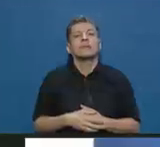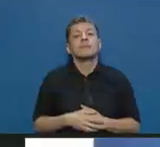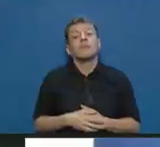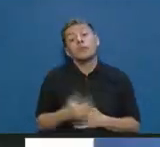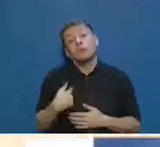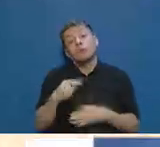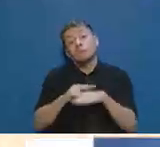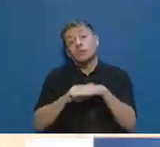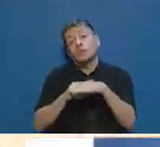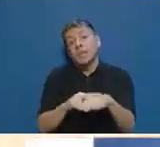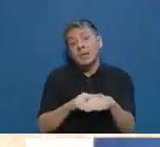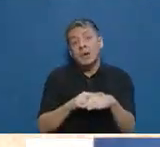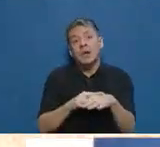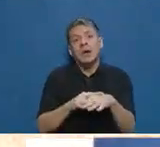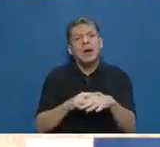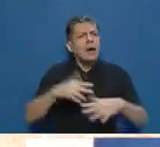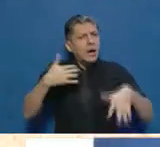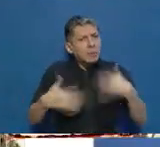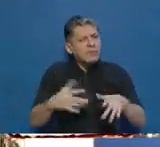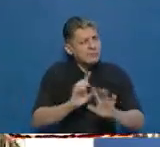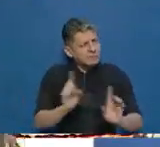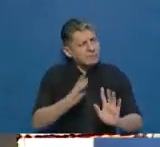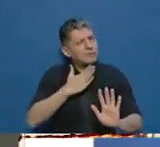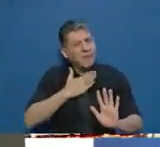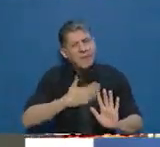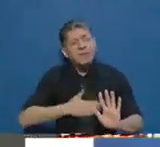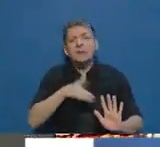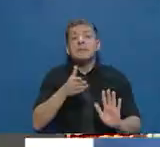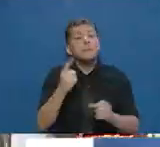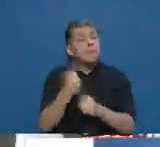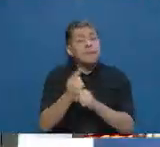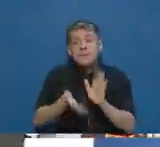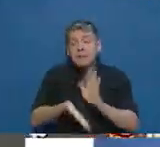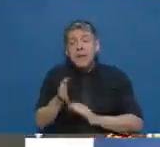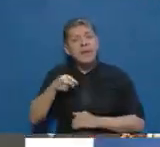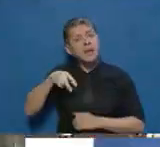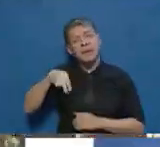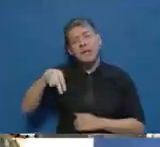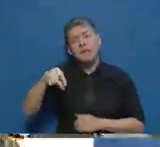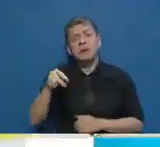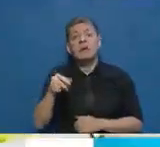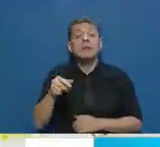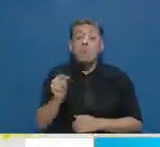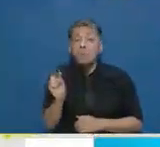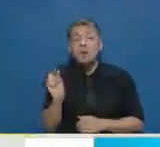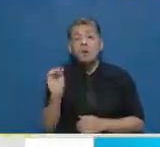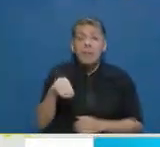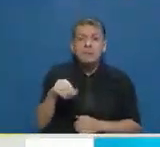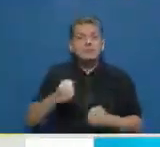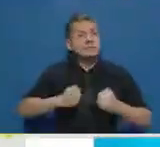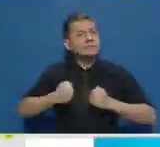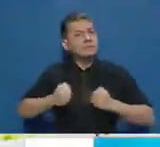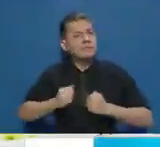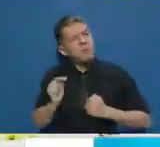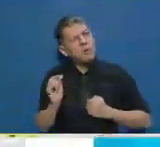yo sugiero no apurar los tiempos. Bien. Aquel que salía a caminar y quiere trotar, que trote un poquitito más fuerte de lo que caminaba,